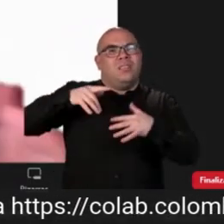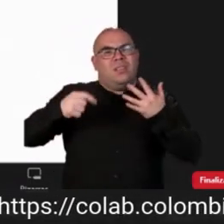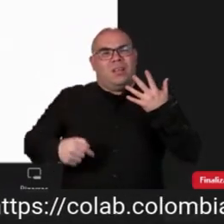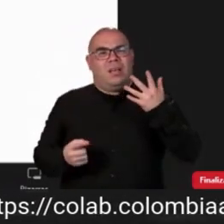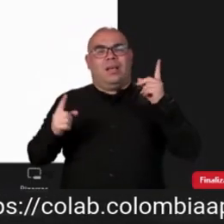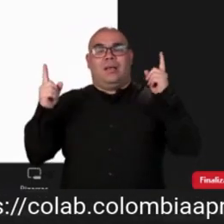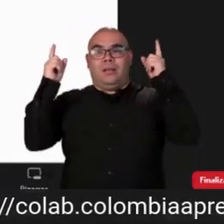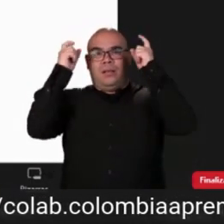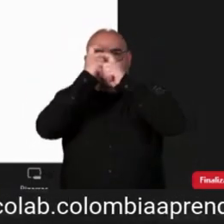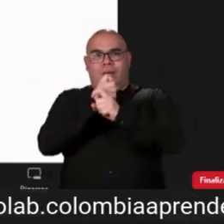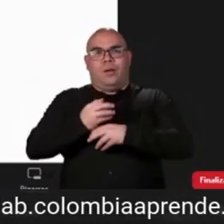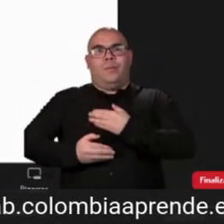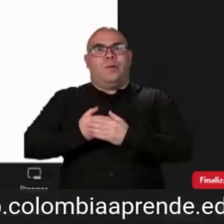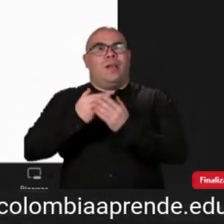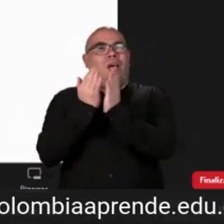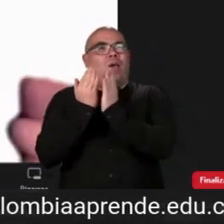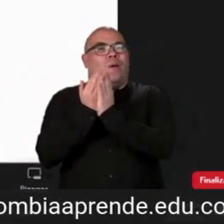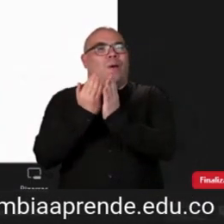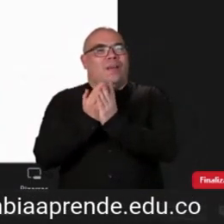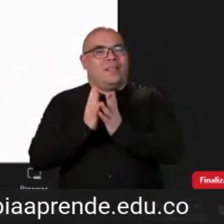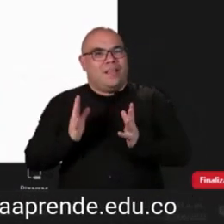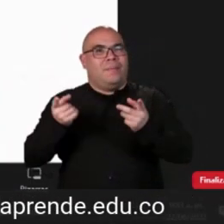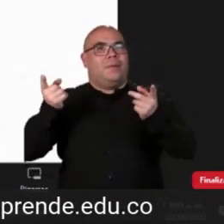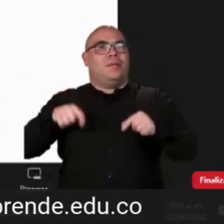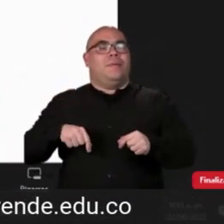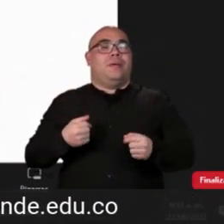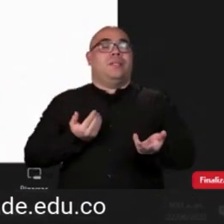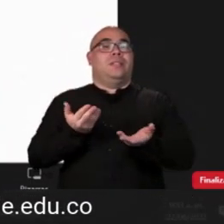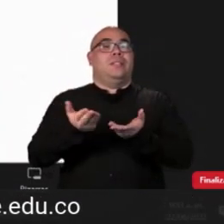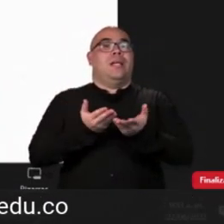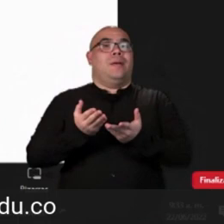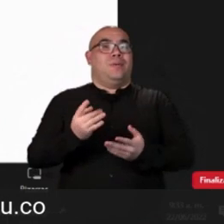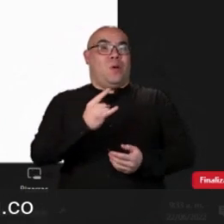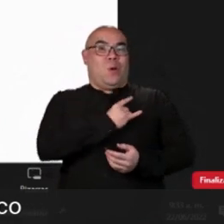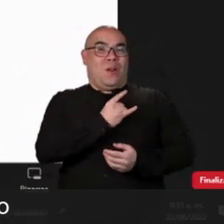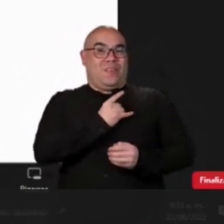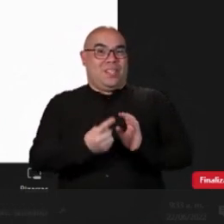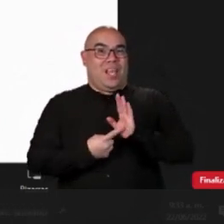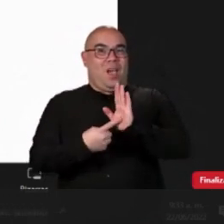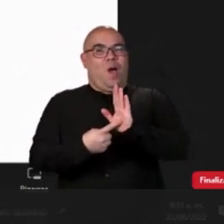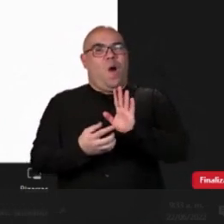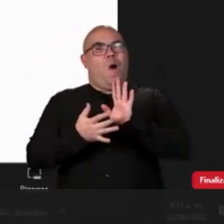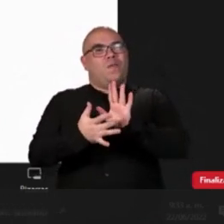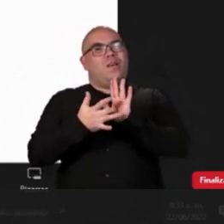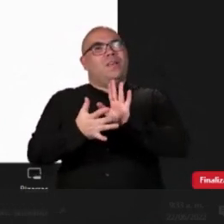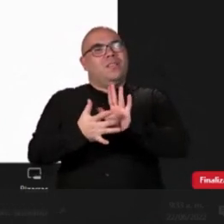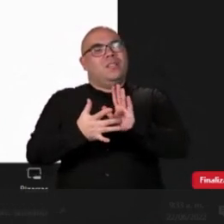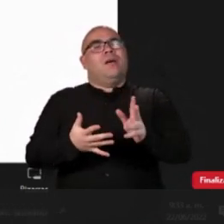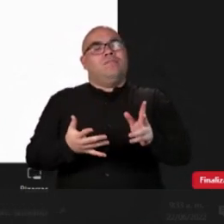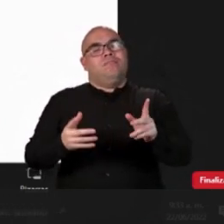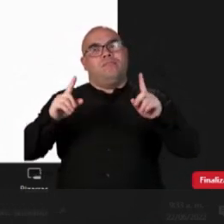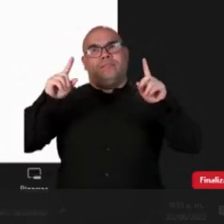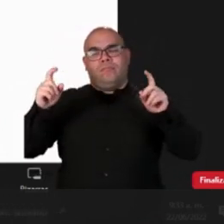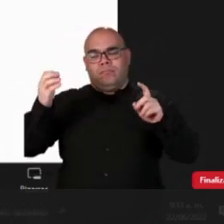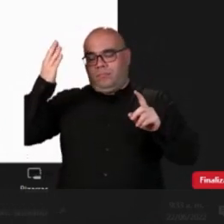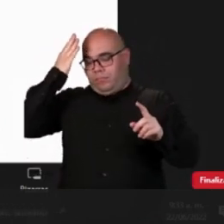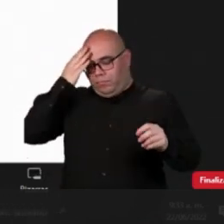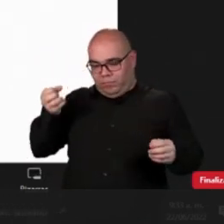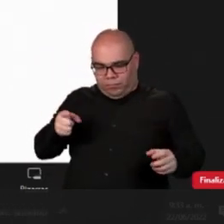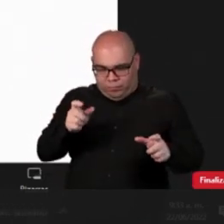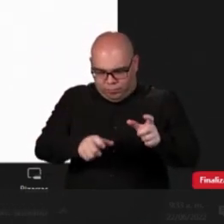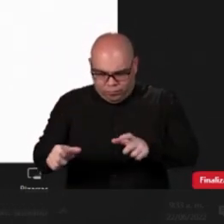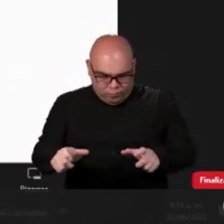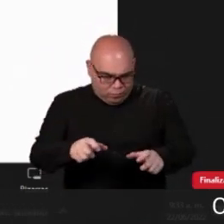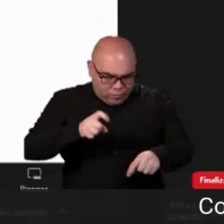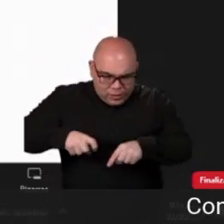todos los procesos educativos y todos los servicios que ofrece la universidad alrededor de las necesidades de nuestros